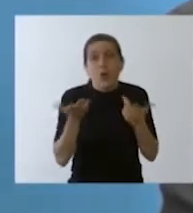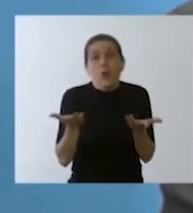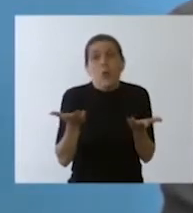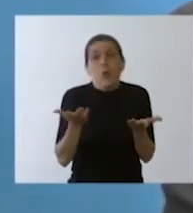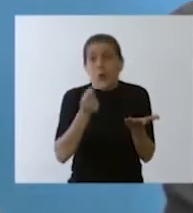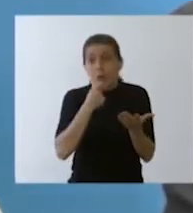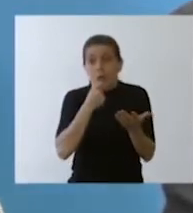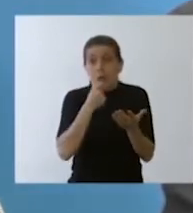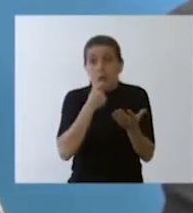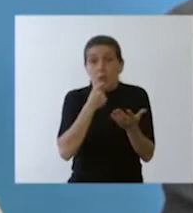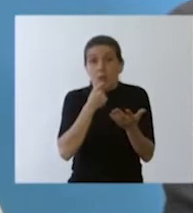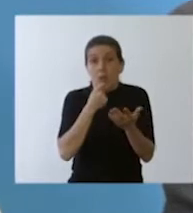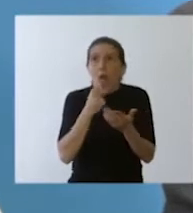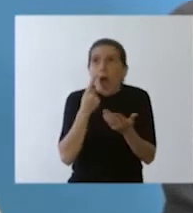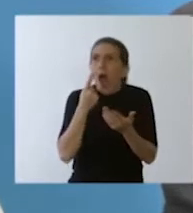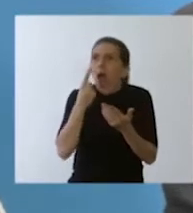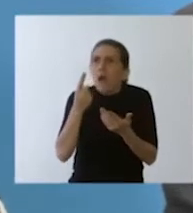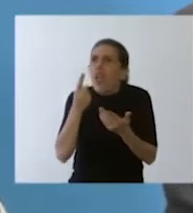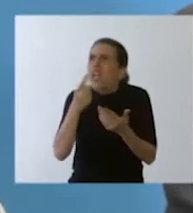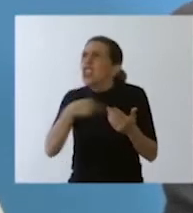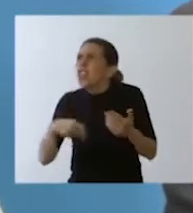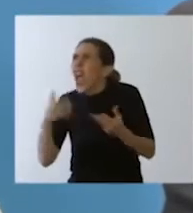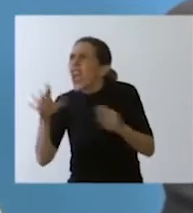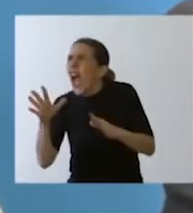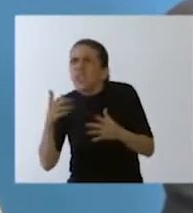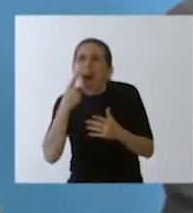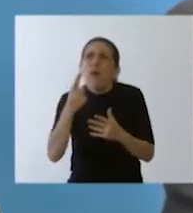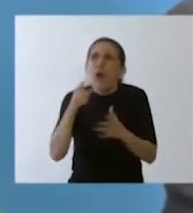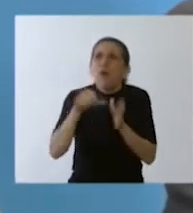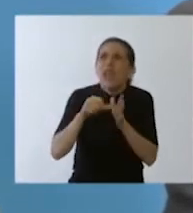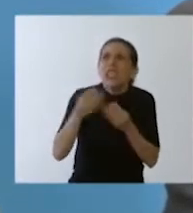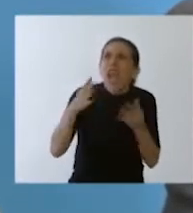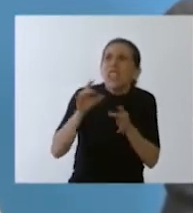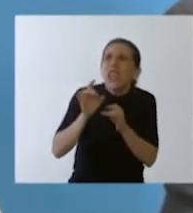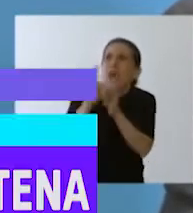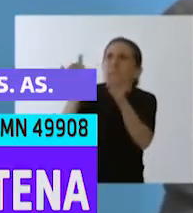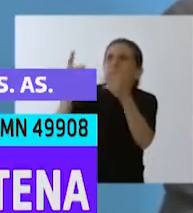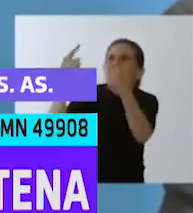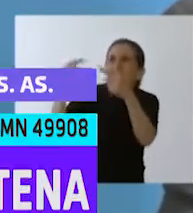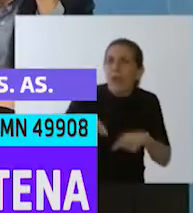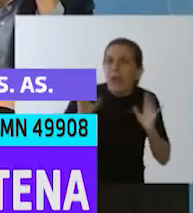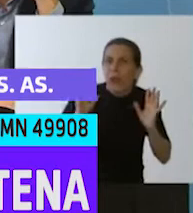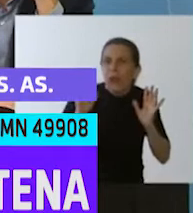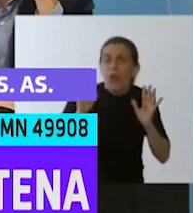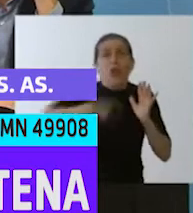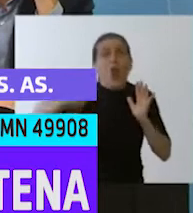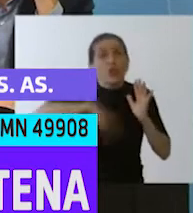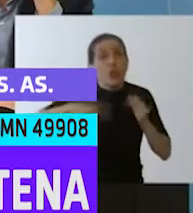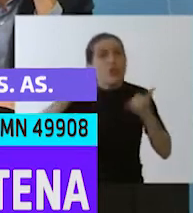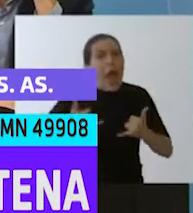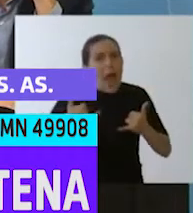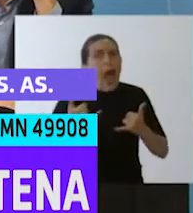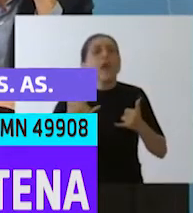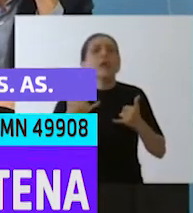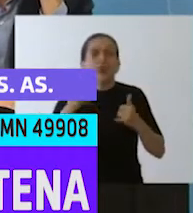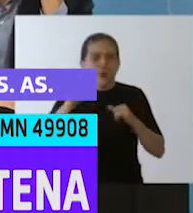local, ¿no es cierto? Que hay casos en los cuales uno no ha podido encontrar la cadena de transmisión. Entonces, es